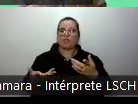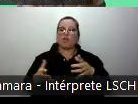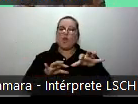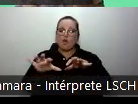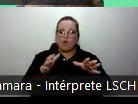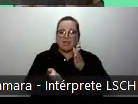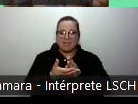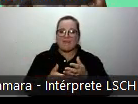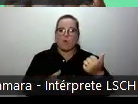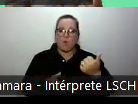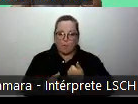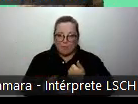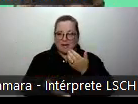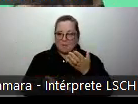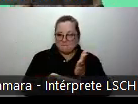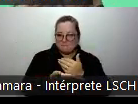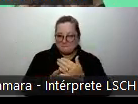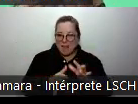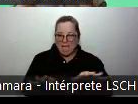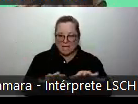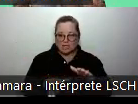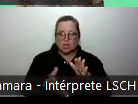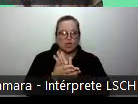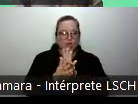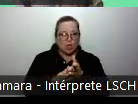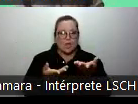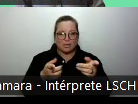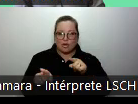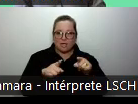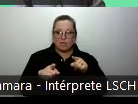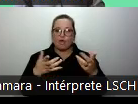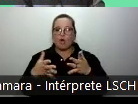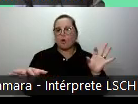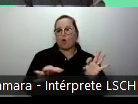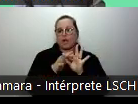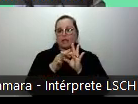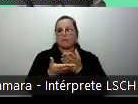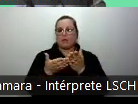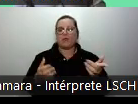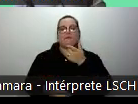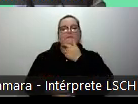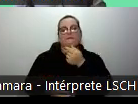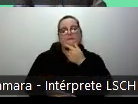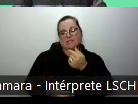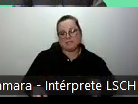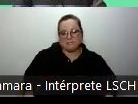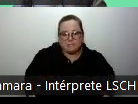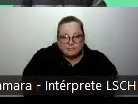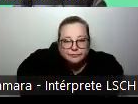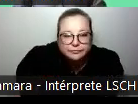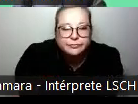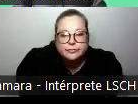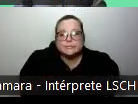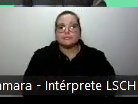planes de acción todo Este lenguaje de gestión les voy a ir comentando en Cómo se conecta para que se les haga mucho más fácil